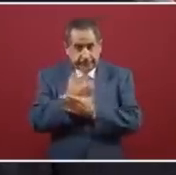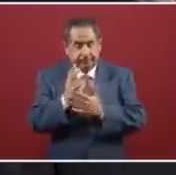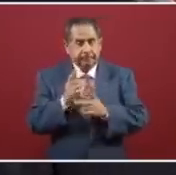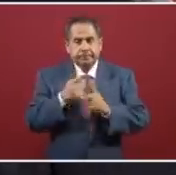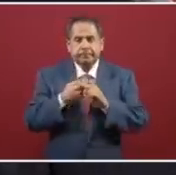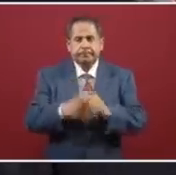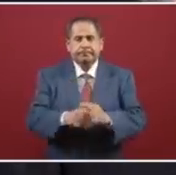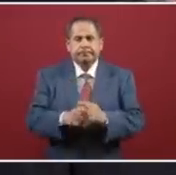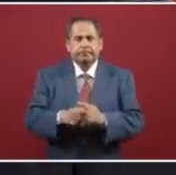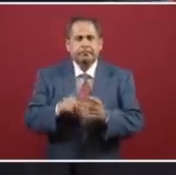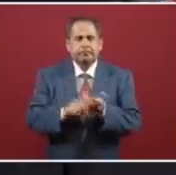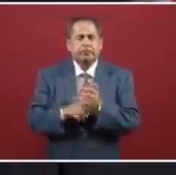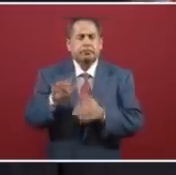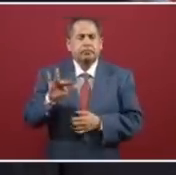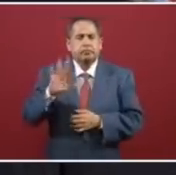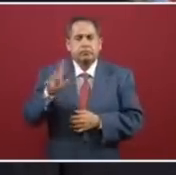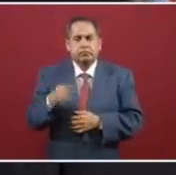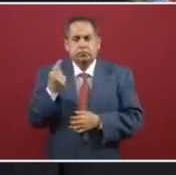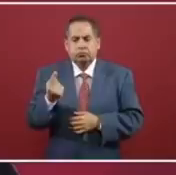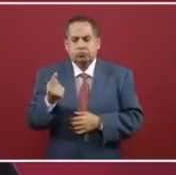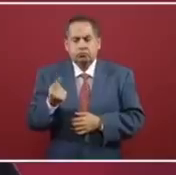y empezar con 51